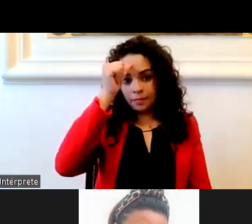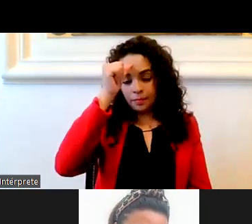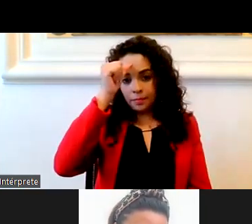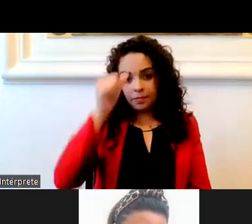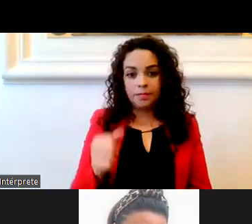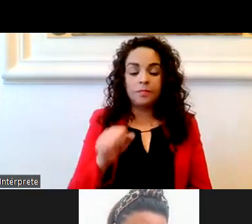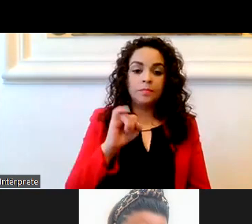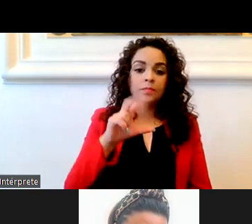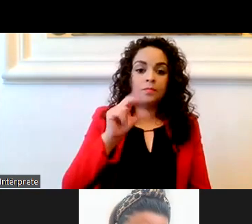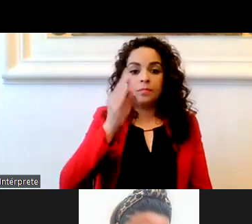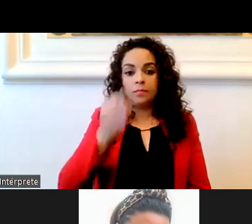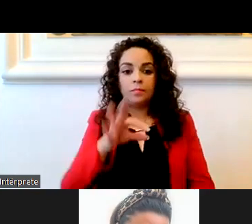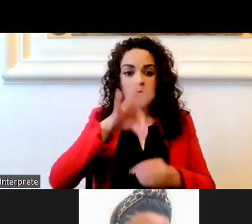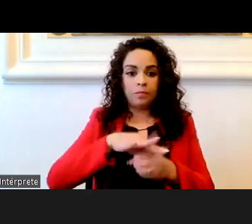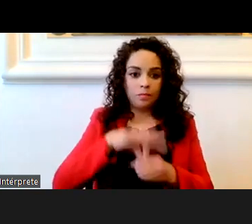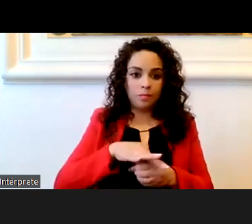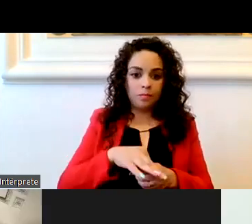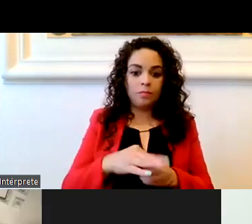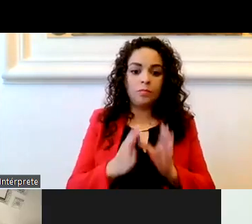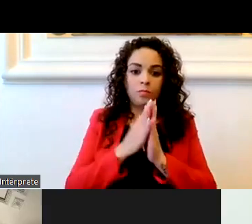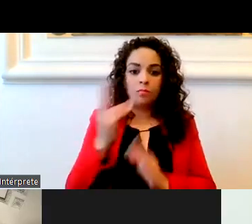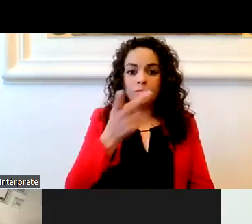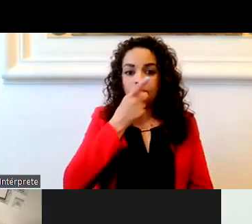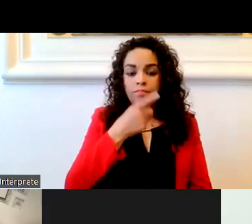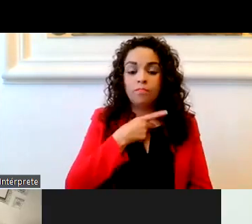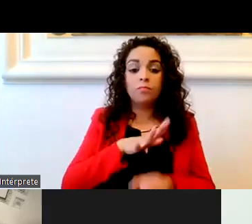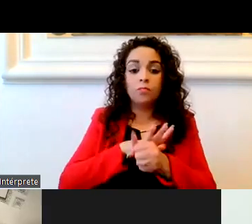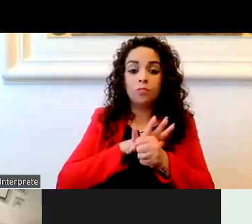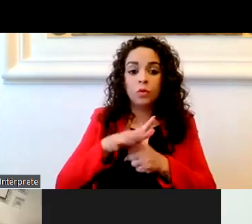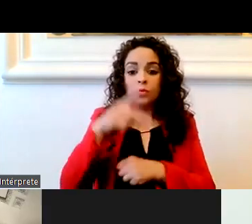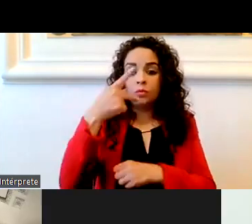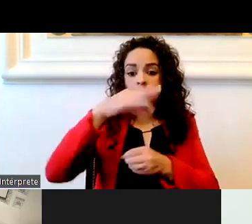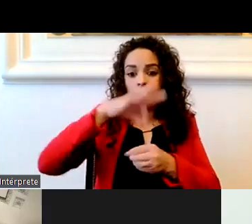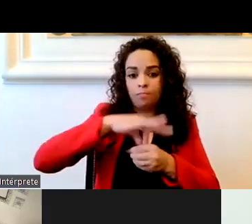y solicito amablemente me indiquen el sentido de su voto.